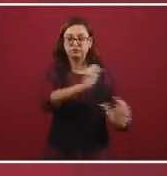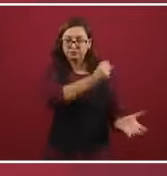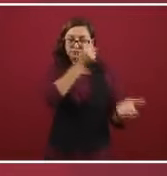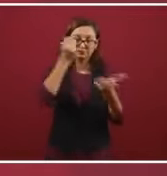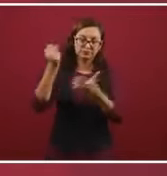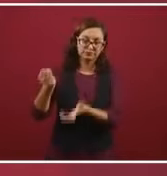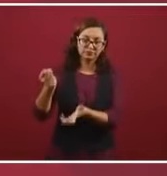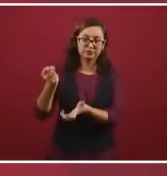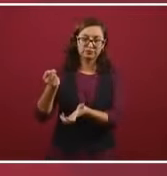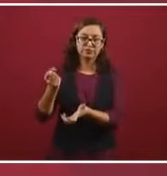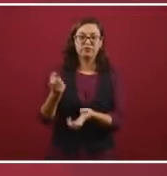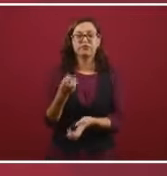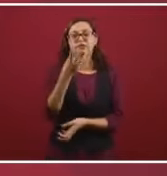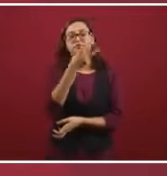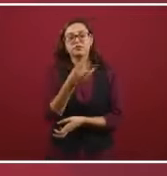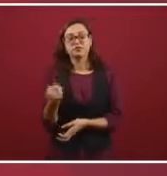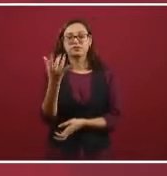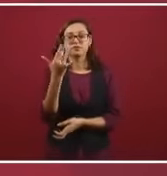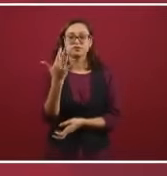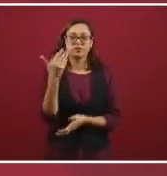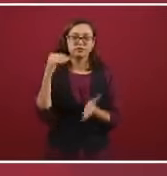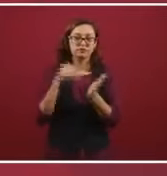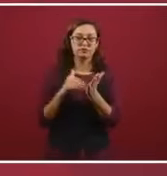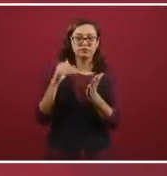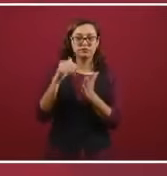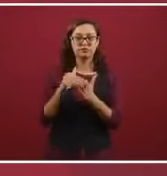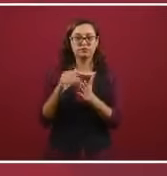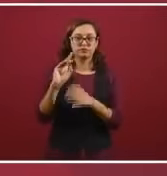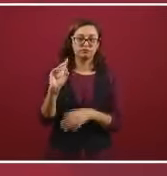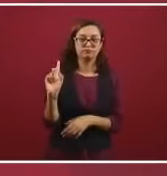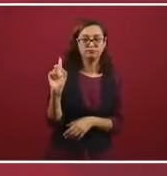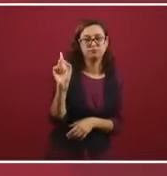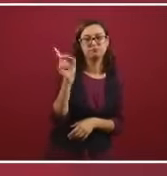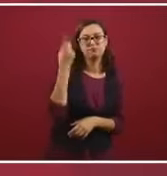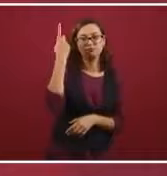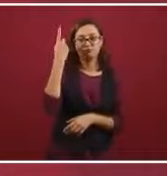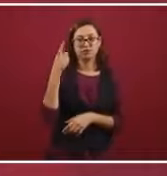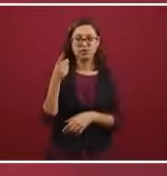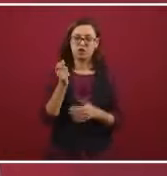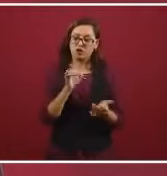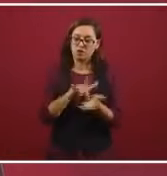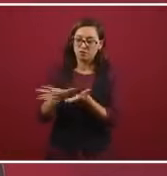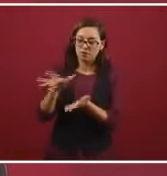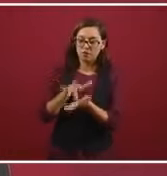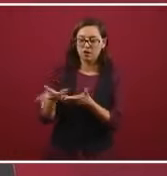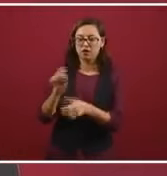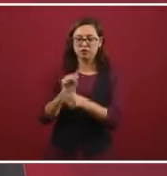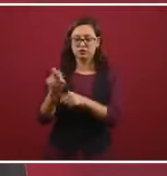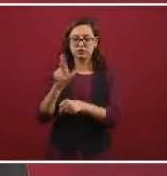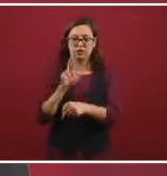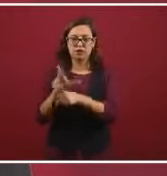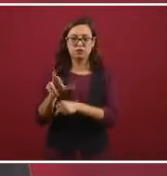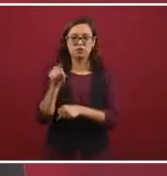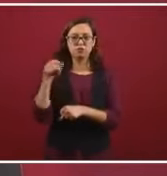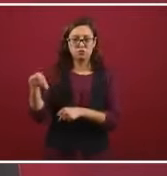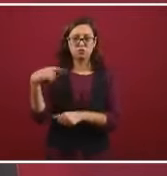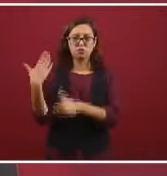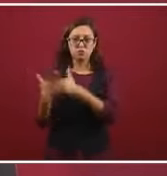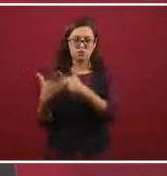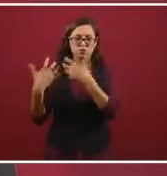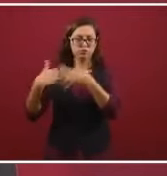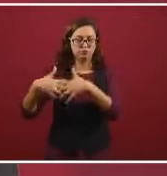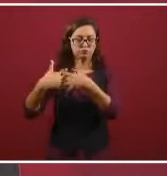acabo yo de referir, llevan 350 millones de dólares en El Salvador, en una planta que anunciaron que ya van a